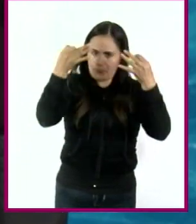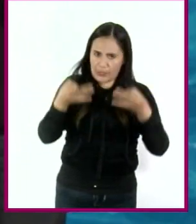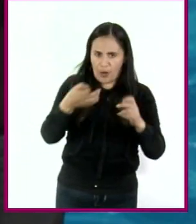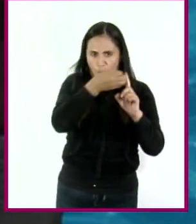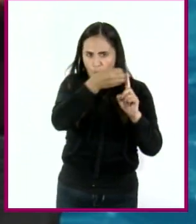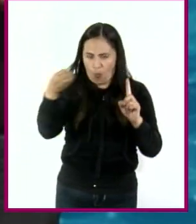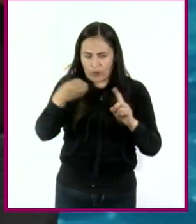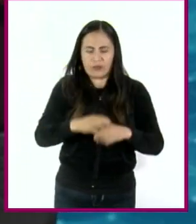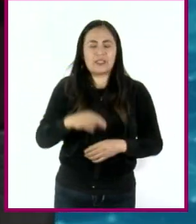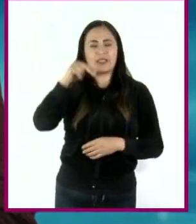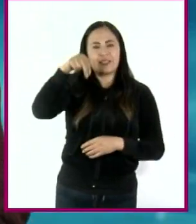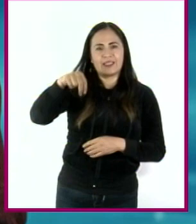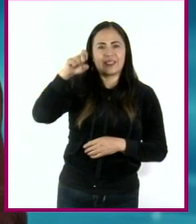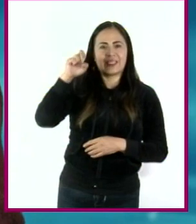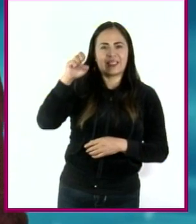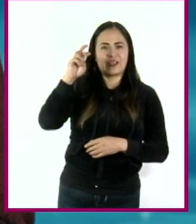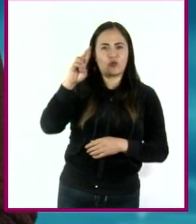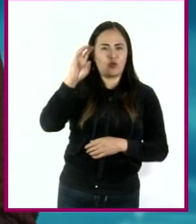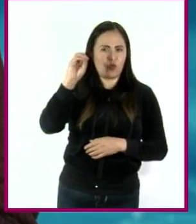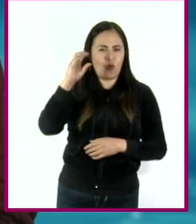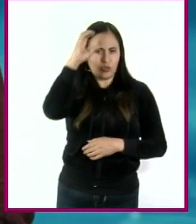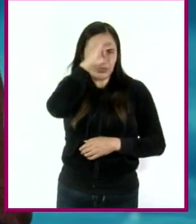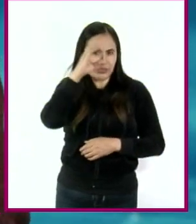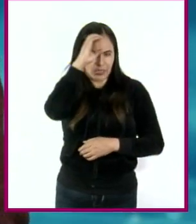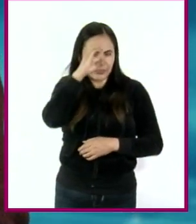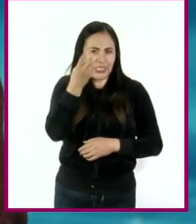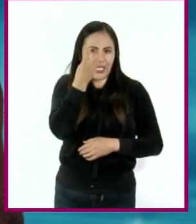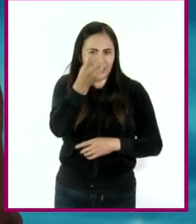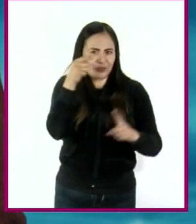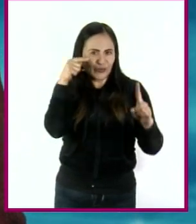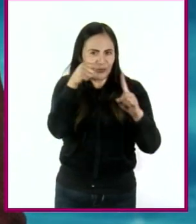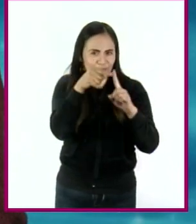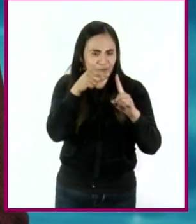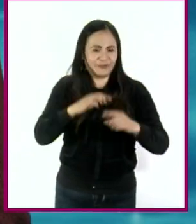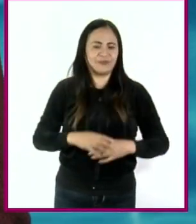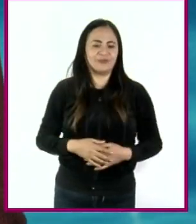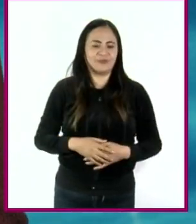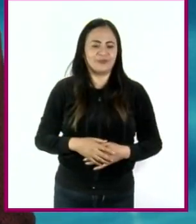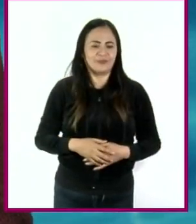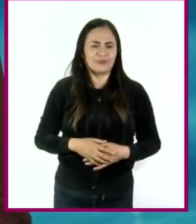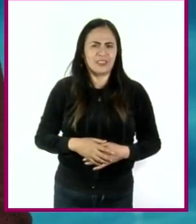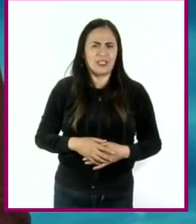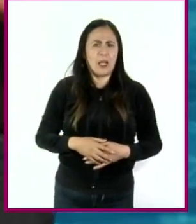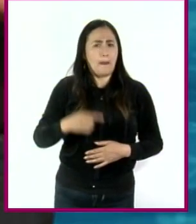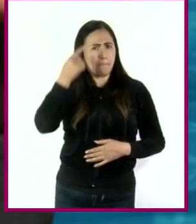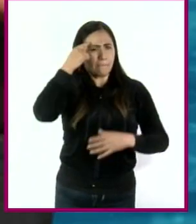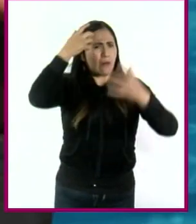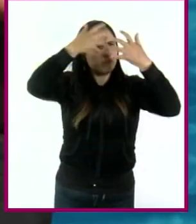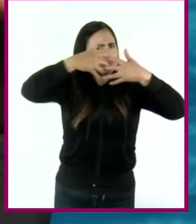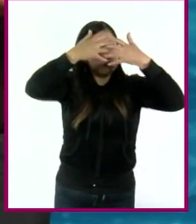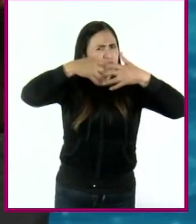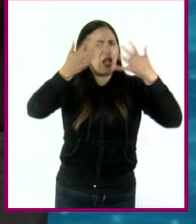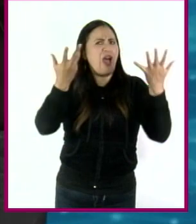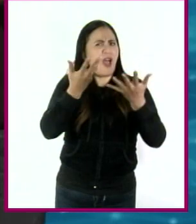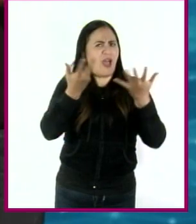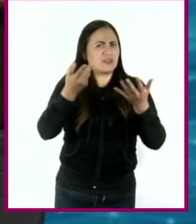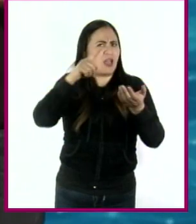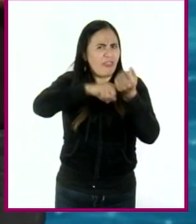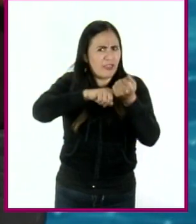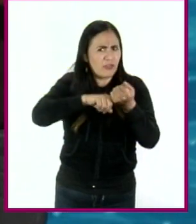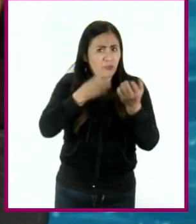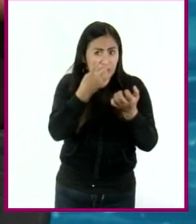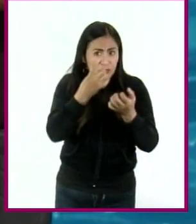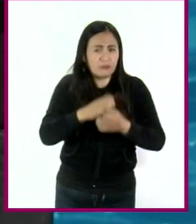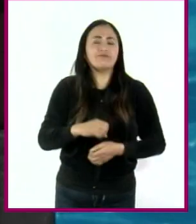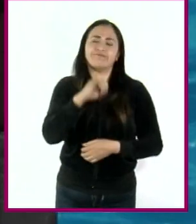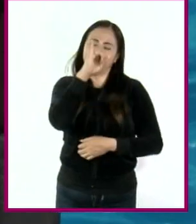bien, neurociencia. Entonces, lo que busca es comprender cómo actúa la mente. Exacto.